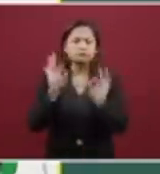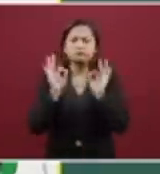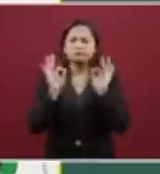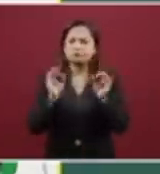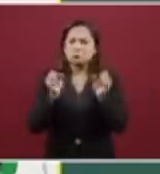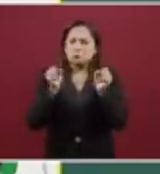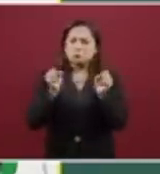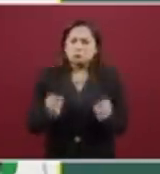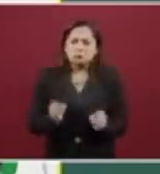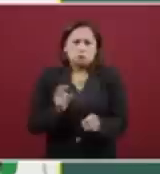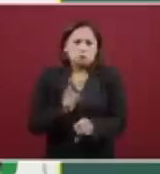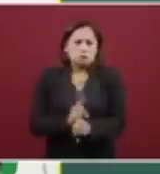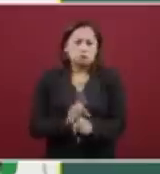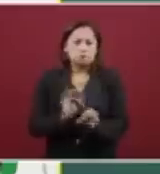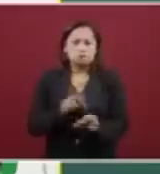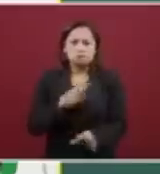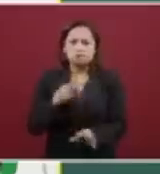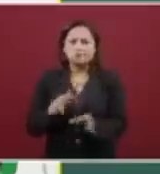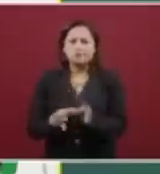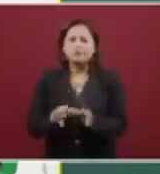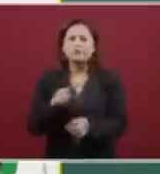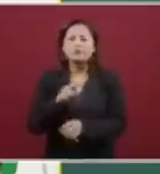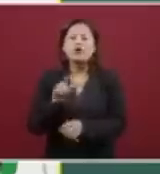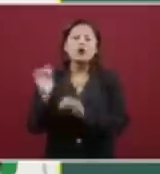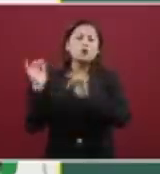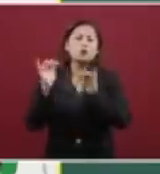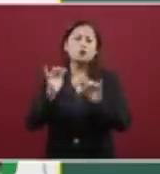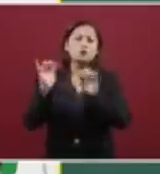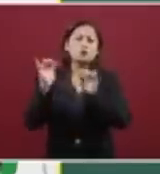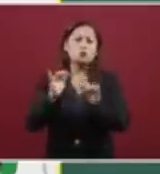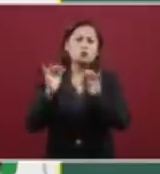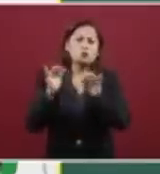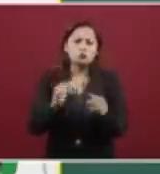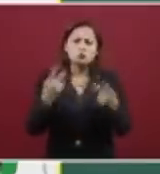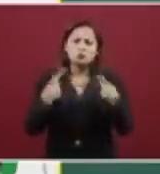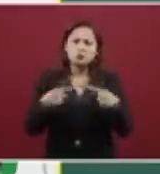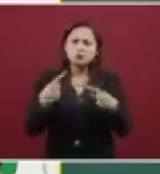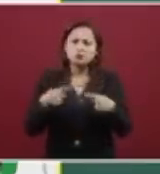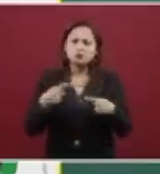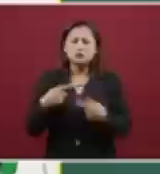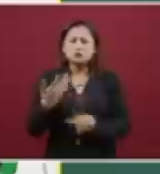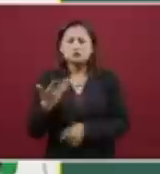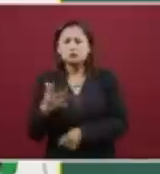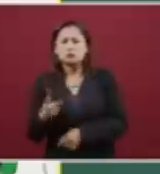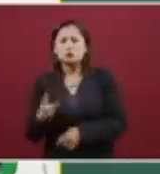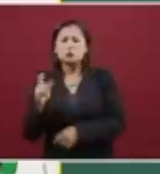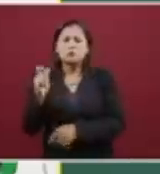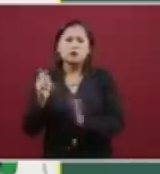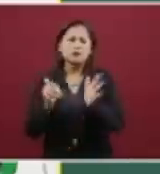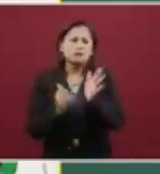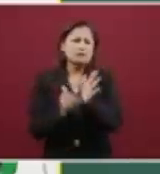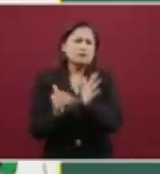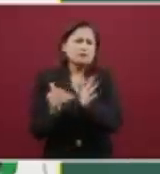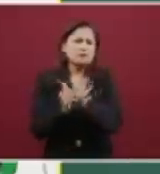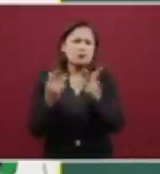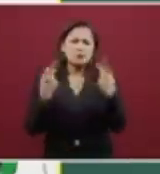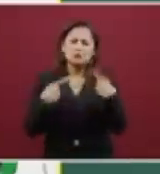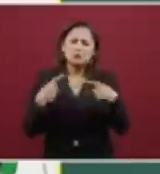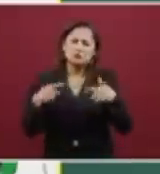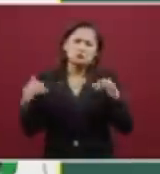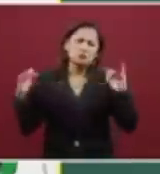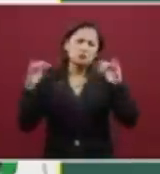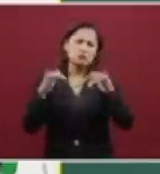tendrá terminales de pasajeros con capacidad para mover inicialmente 20 millones de pasajeros pero con capacidad